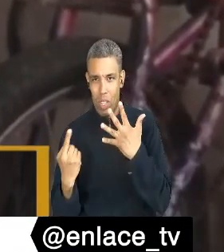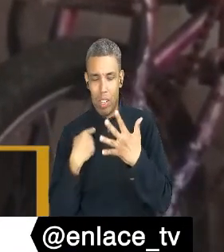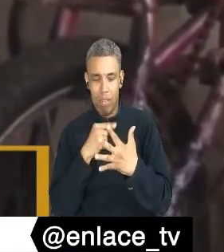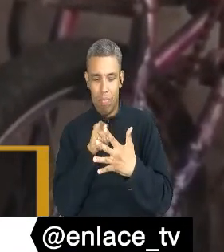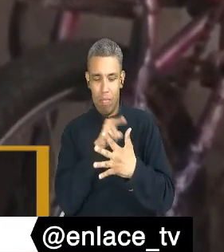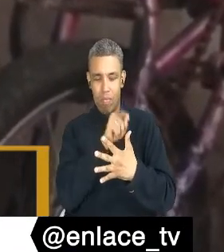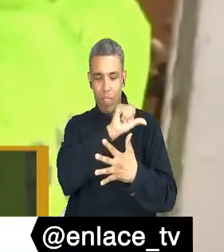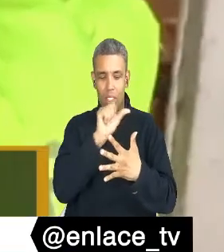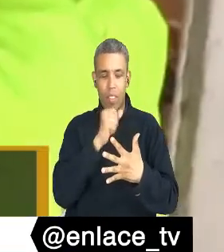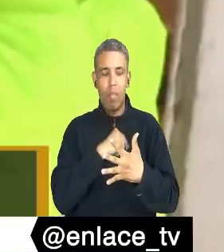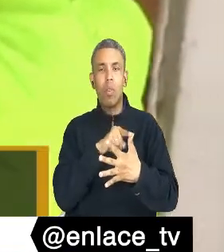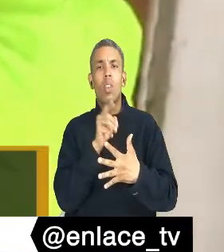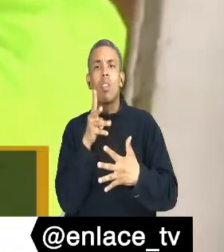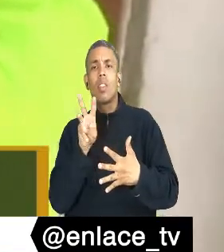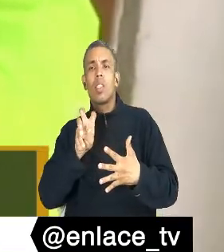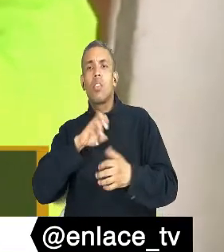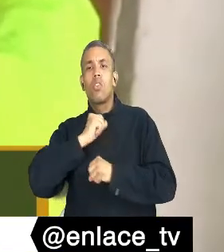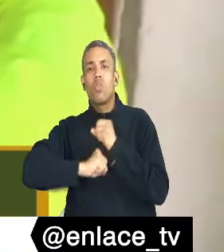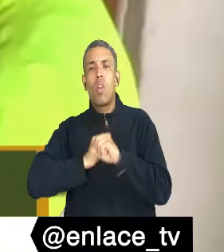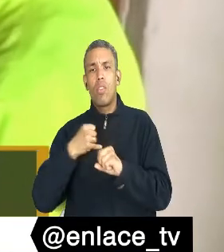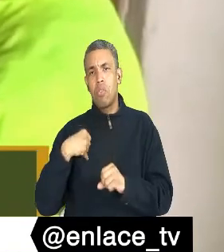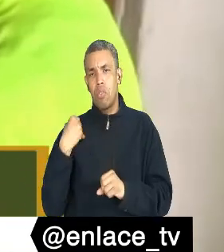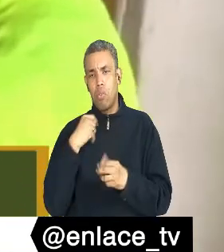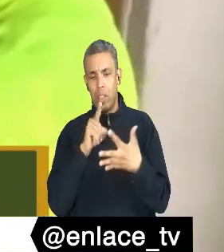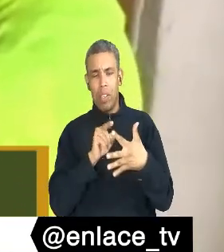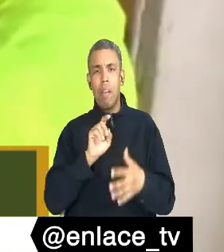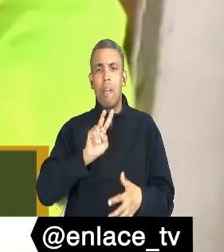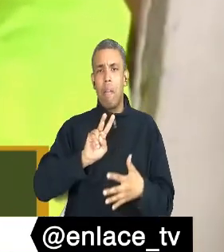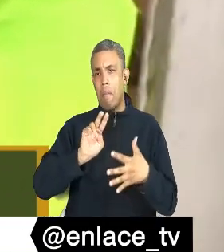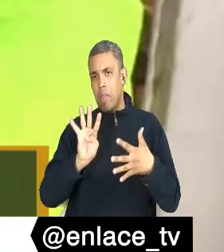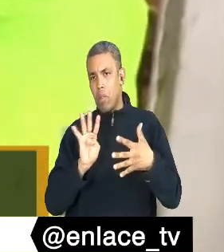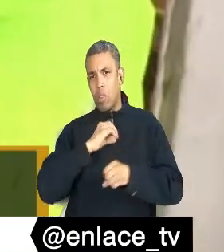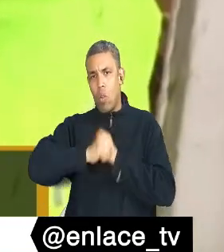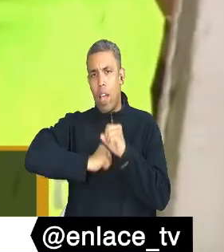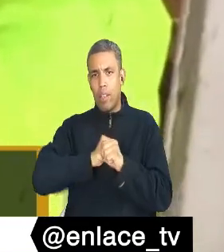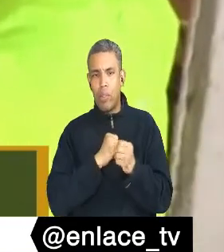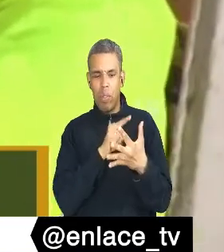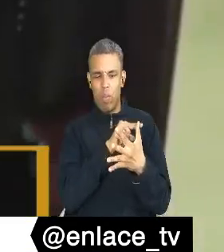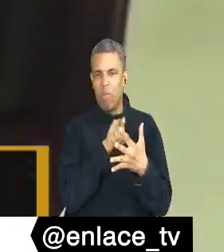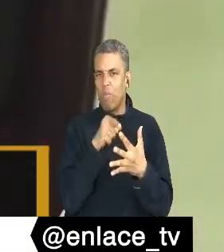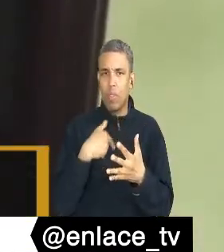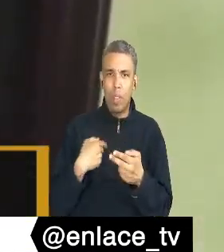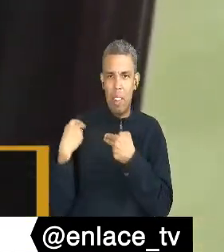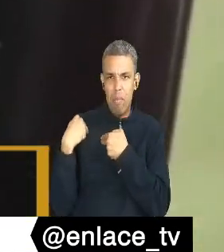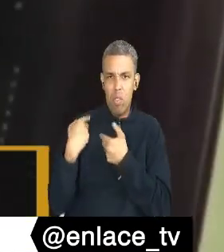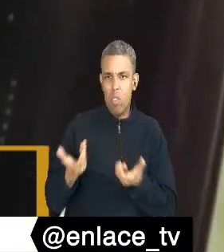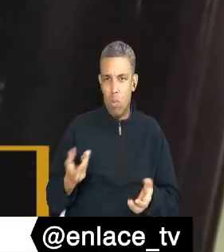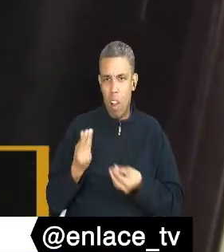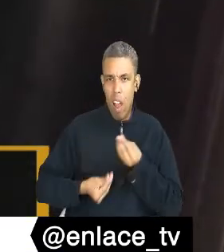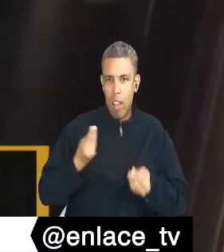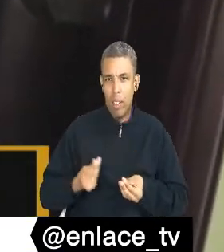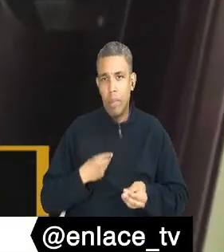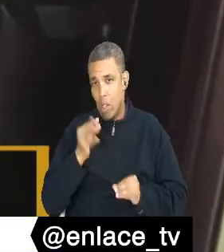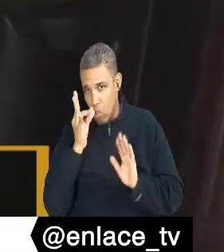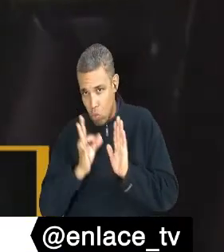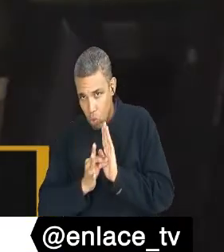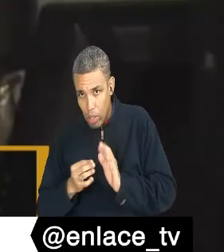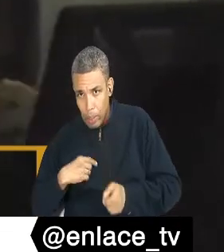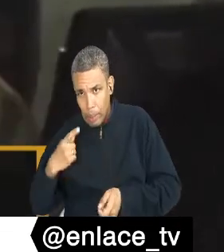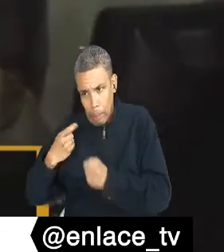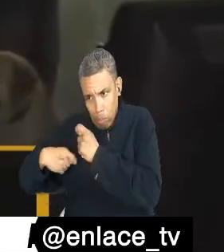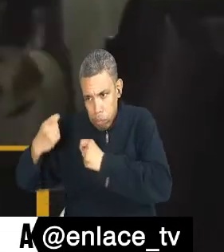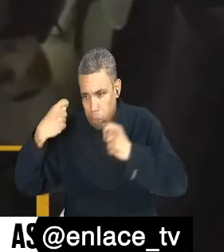de 18 años y otra de 24 años, que se dedicaban al comercio de estupefacientes. Estas personas son investigadas por